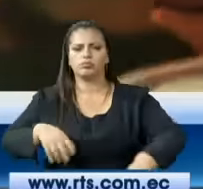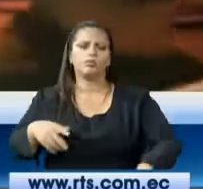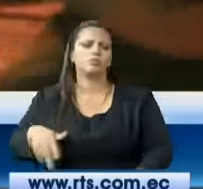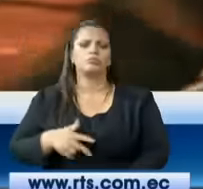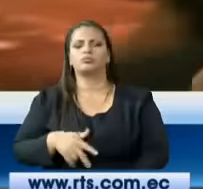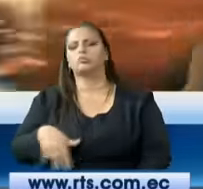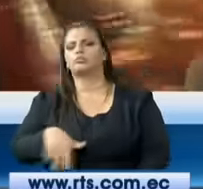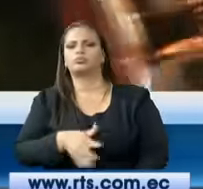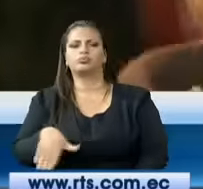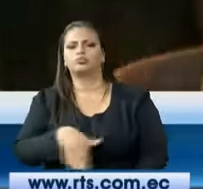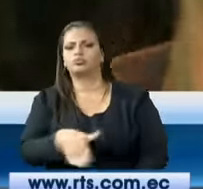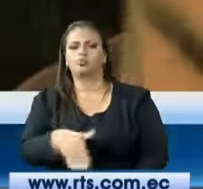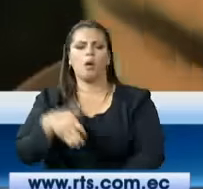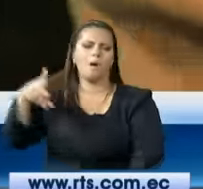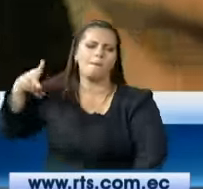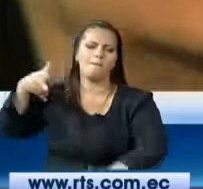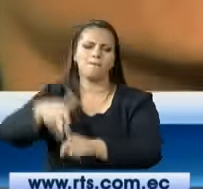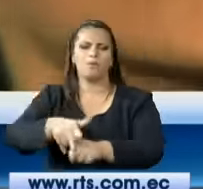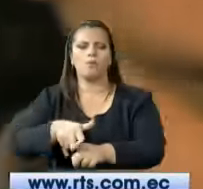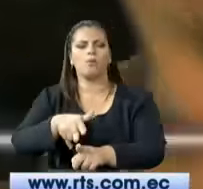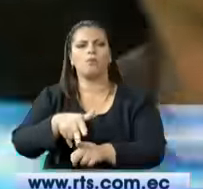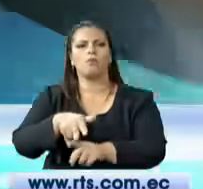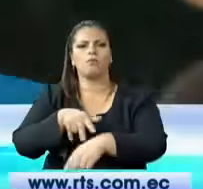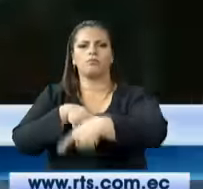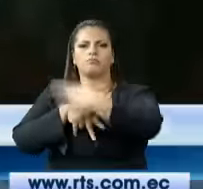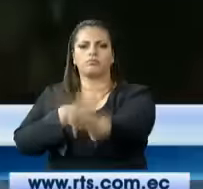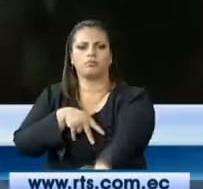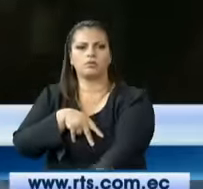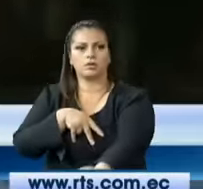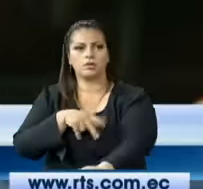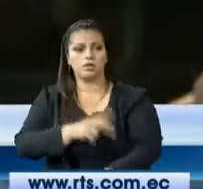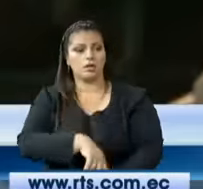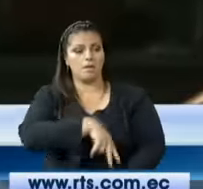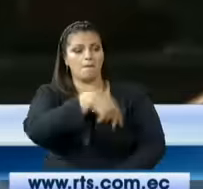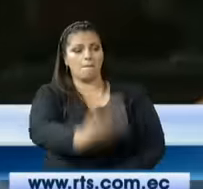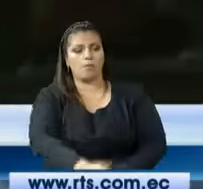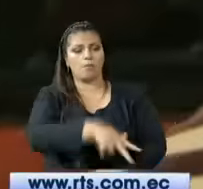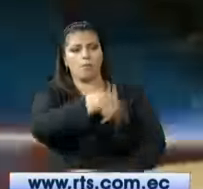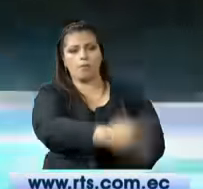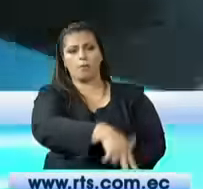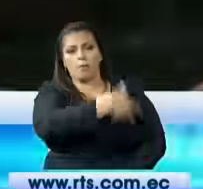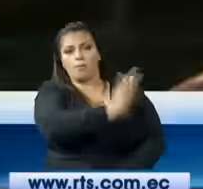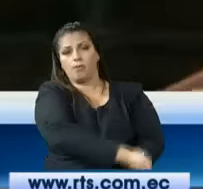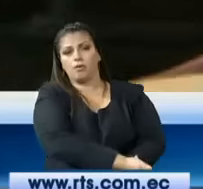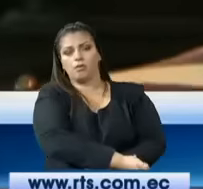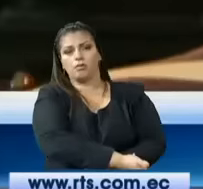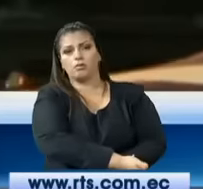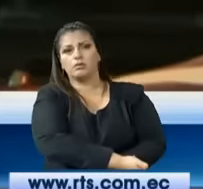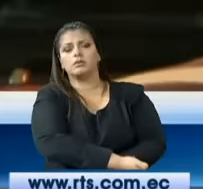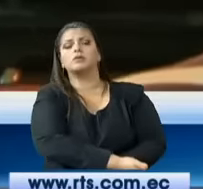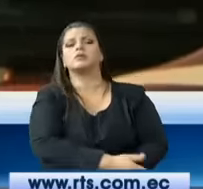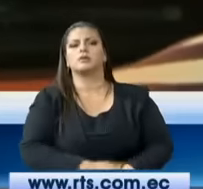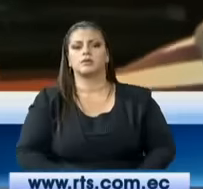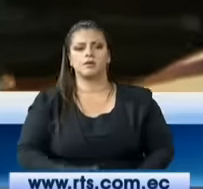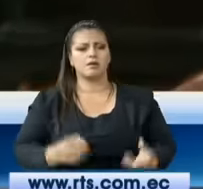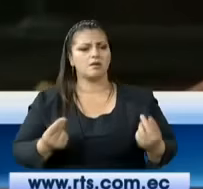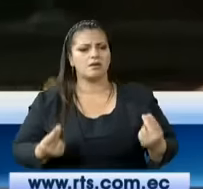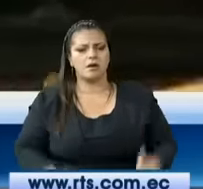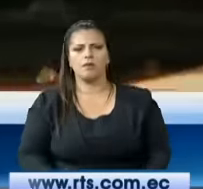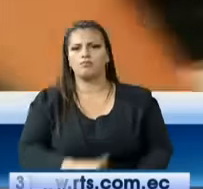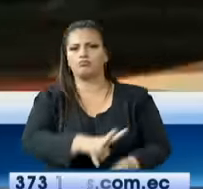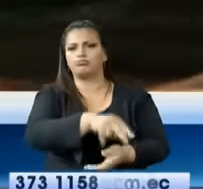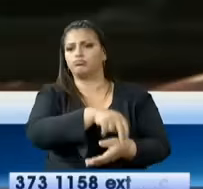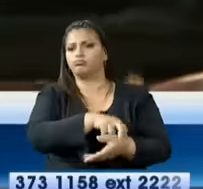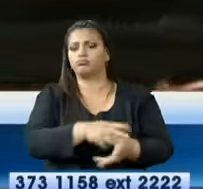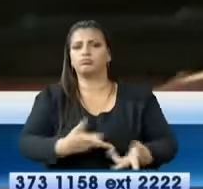allá, los pasajeros cayeron más allá, eran tres. Ya pedí, se levantaron que según se iba a estacionar la moto ahí, y ahí